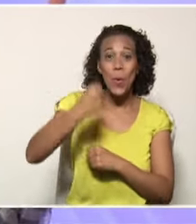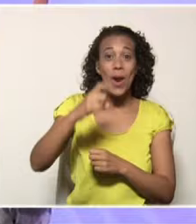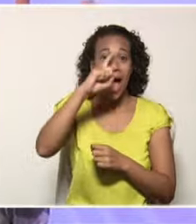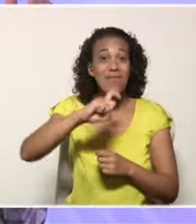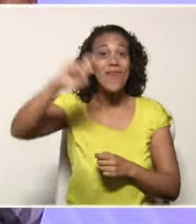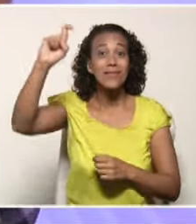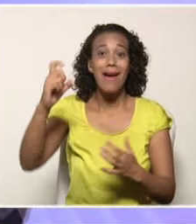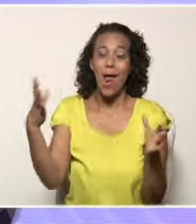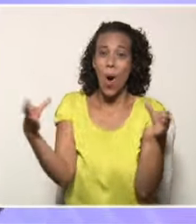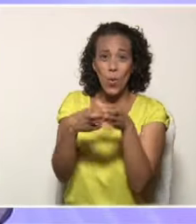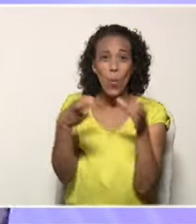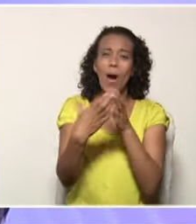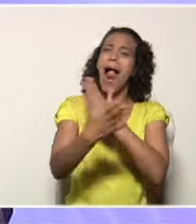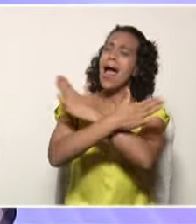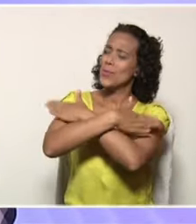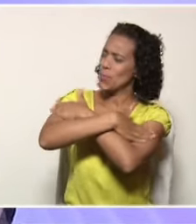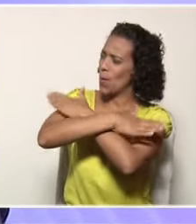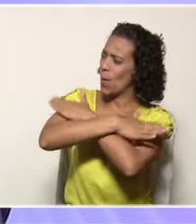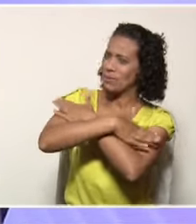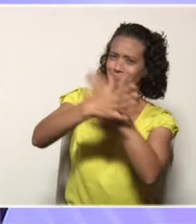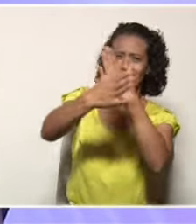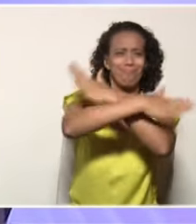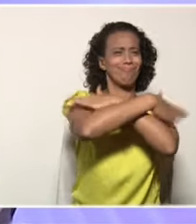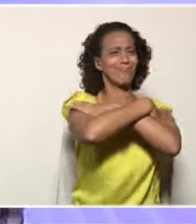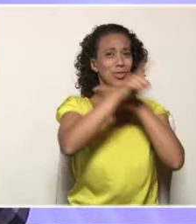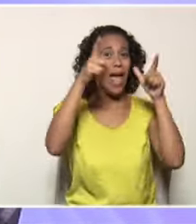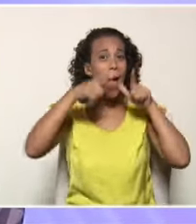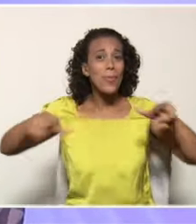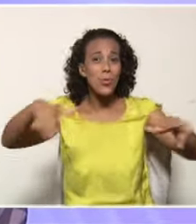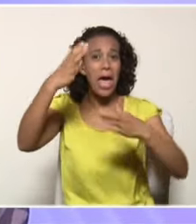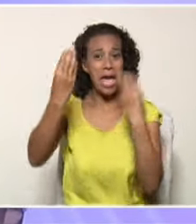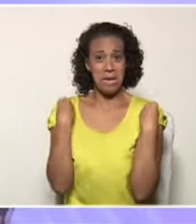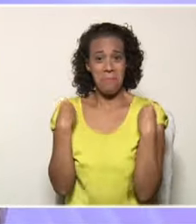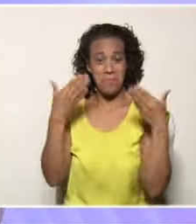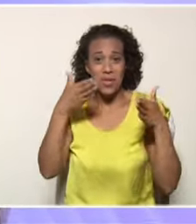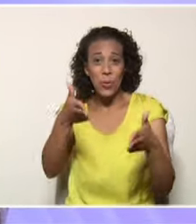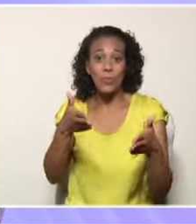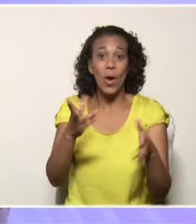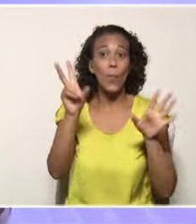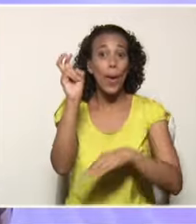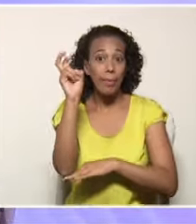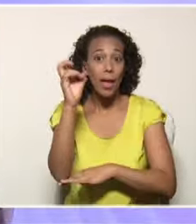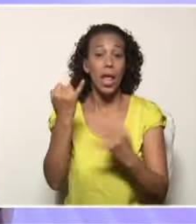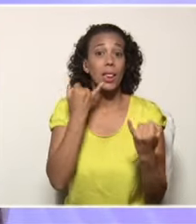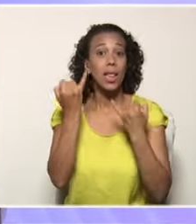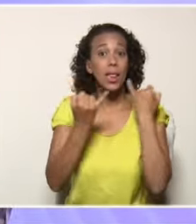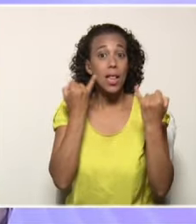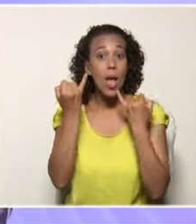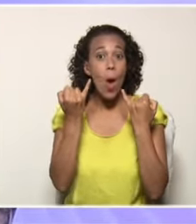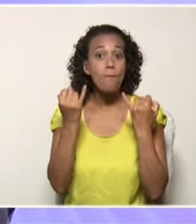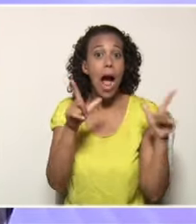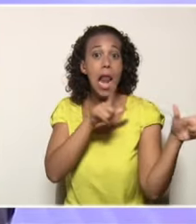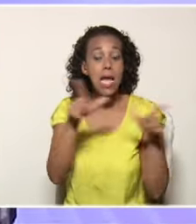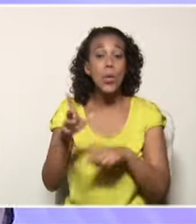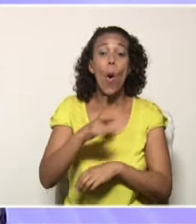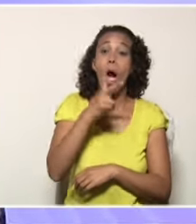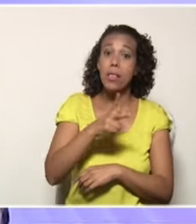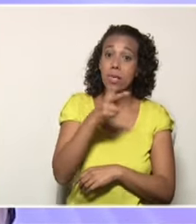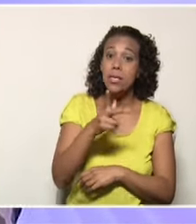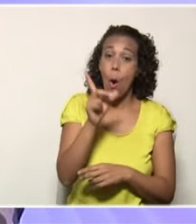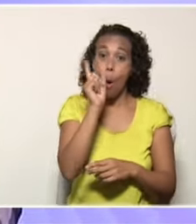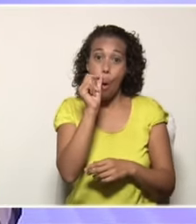de todo nuestro equipo, unas grandes felicitaciones para ustedes. Pero a continuación, como es viernes de idiomas, ya el profesor de castellano,